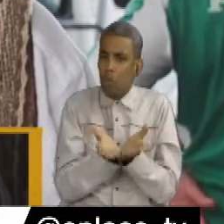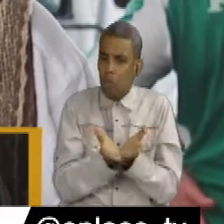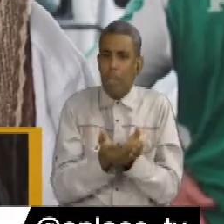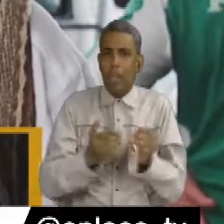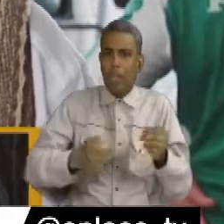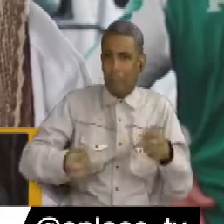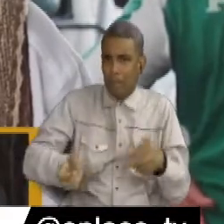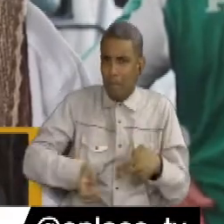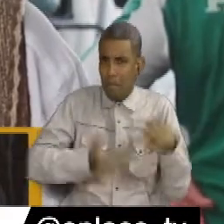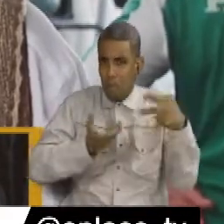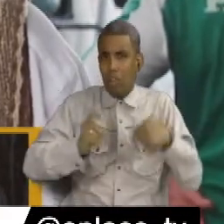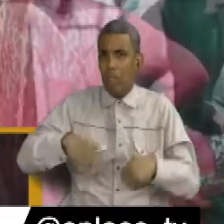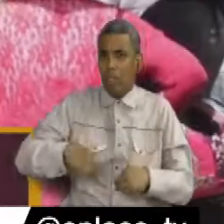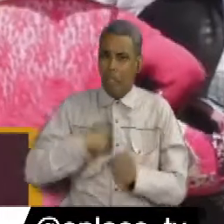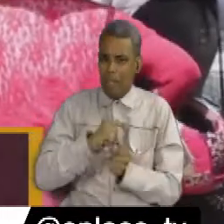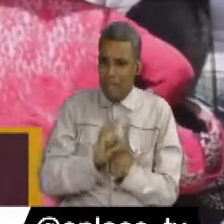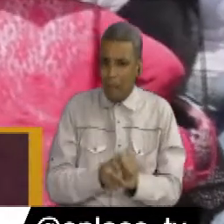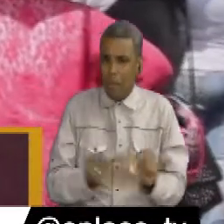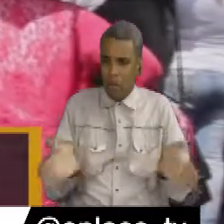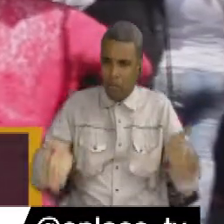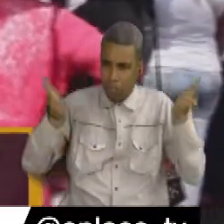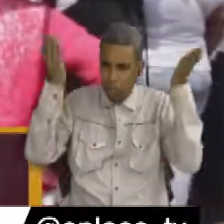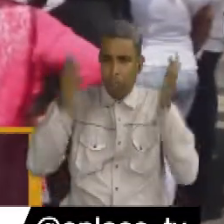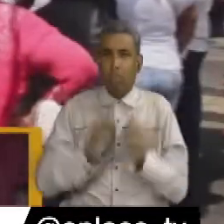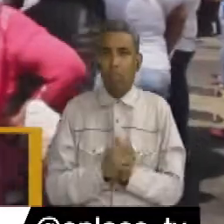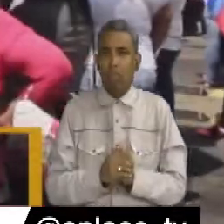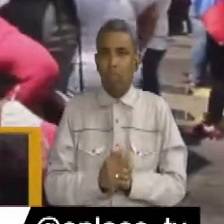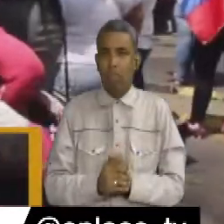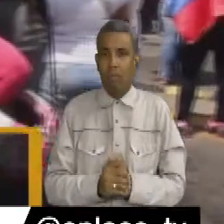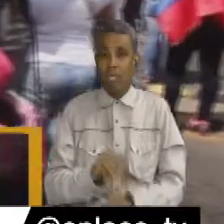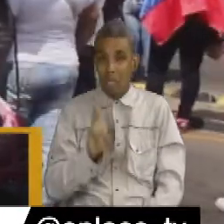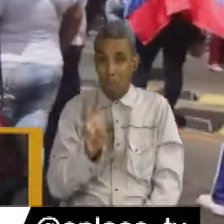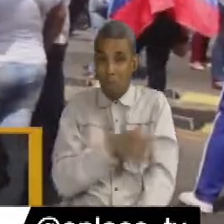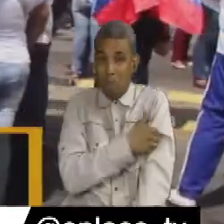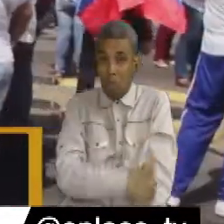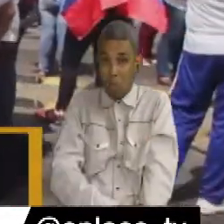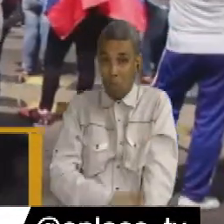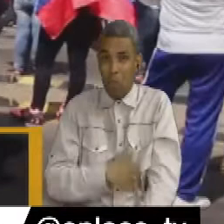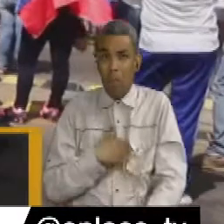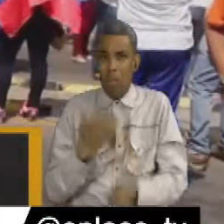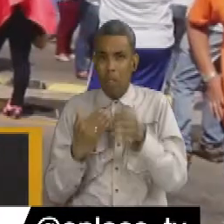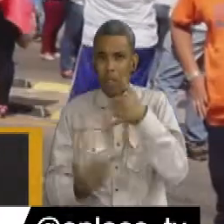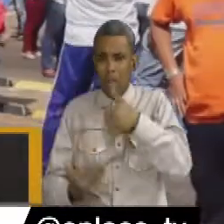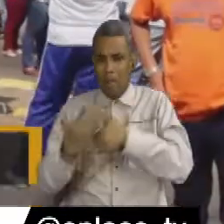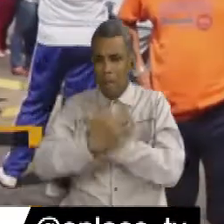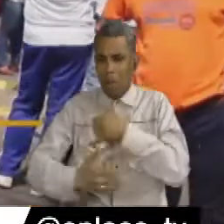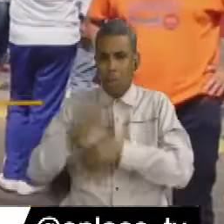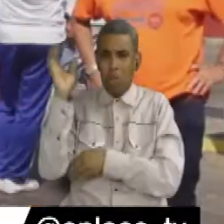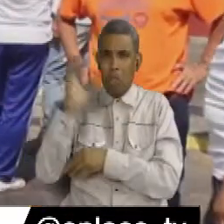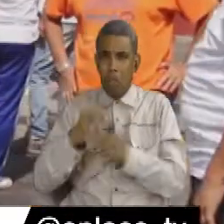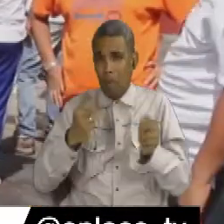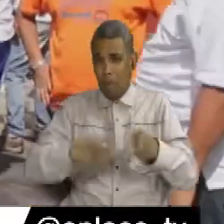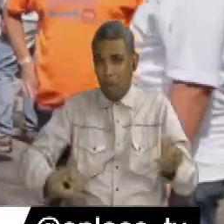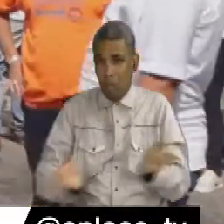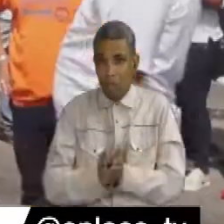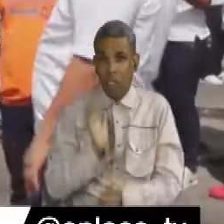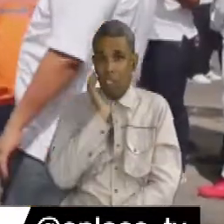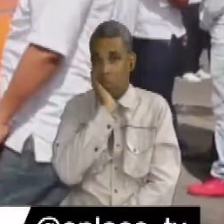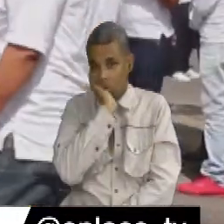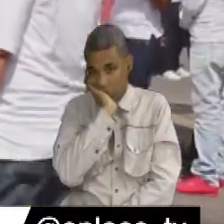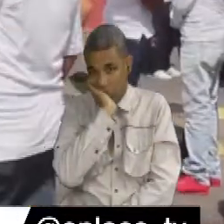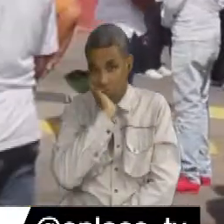educación pública en Colombia con dignidad. Más de 8 millones de estudiantes de colegios públicos de Colombia aún están sin